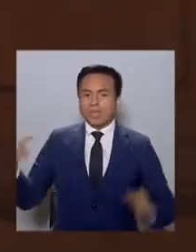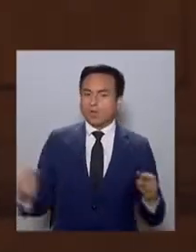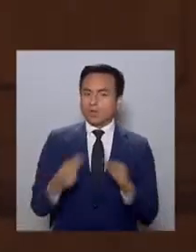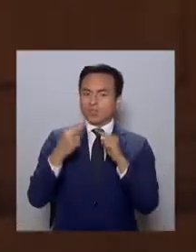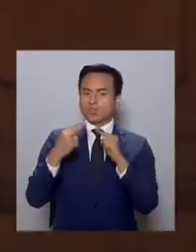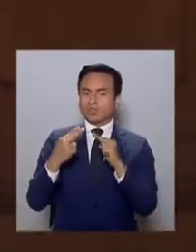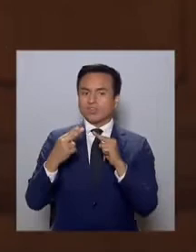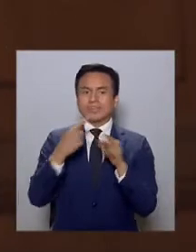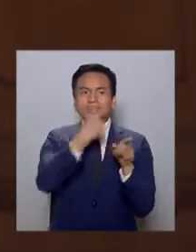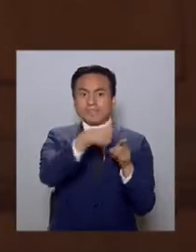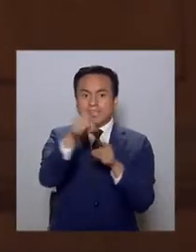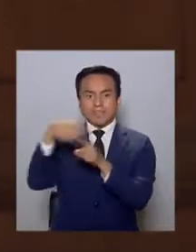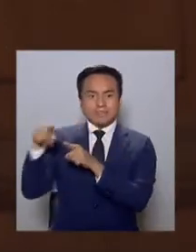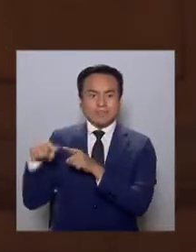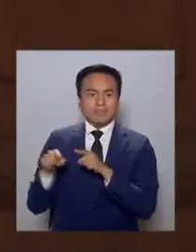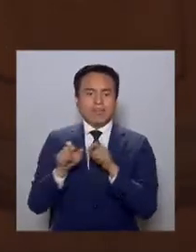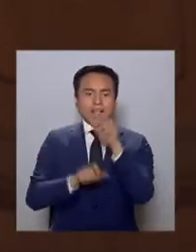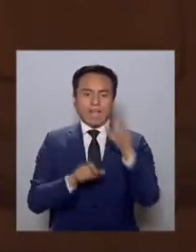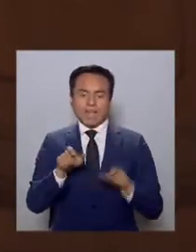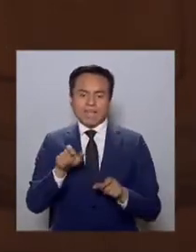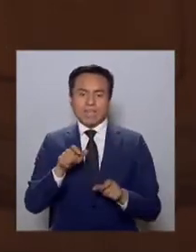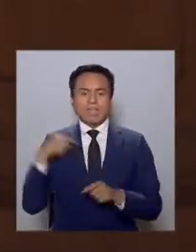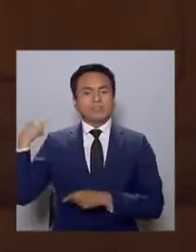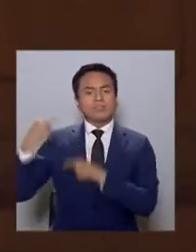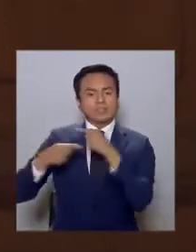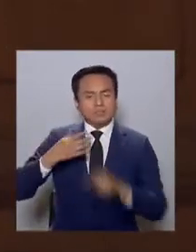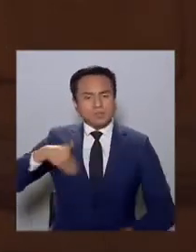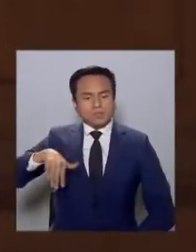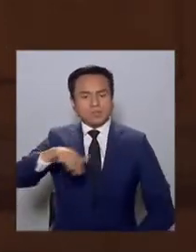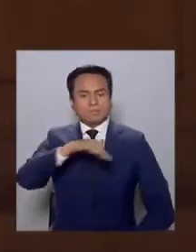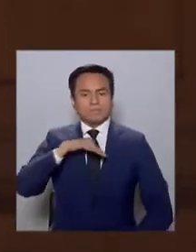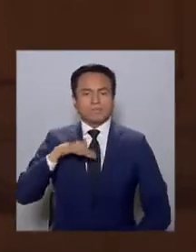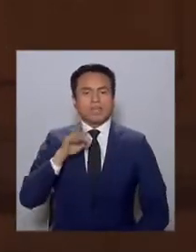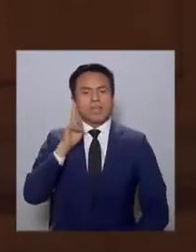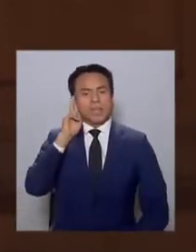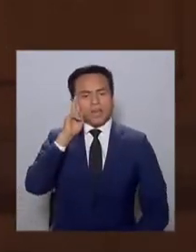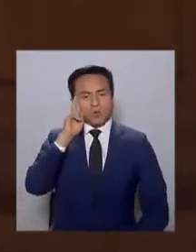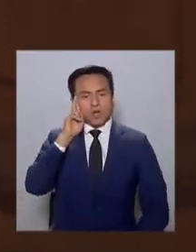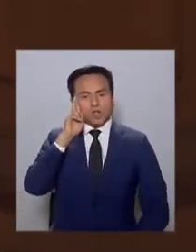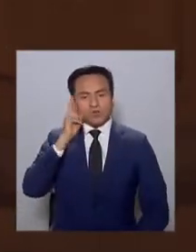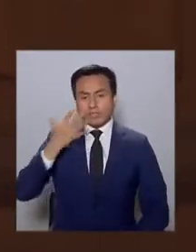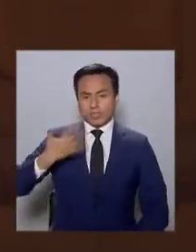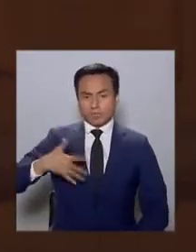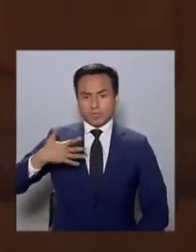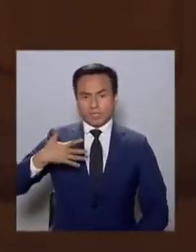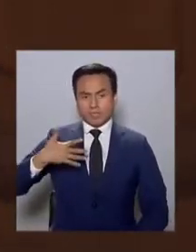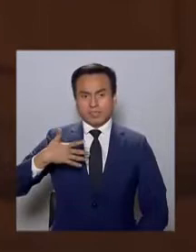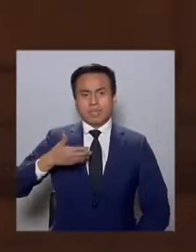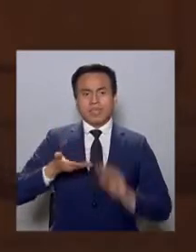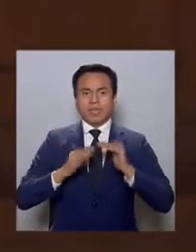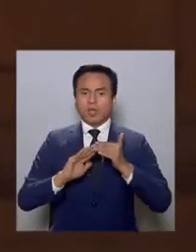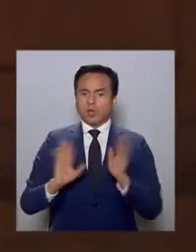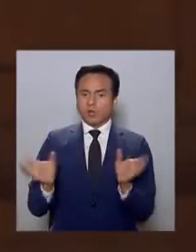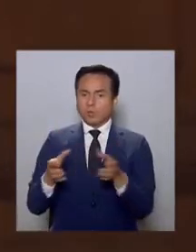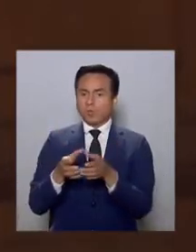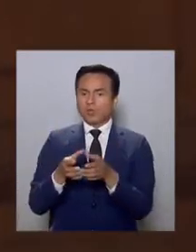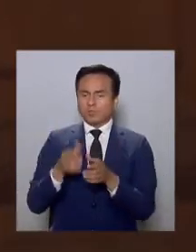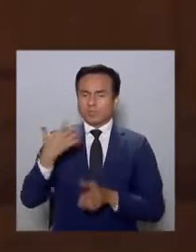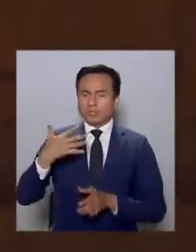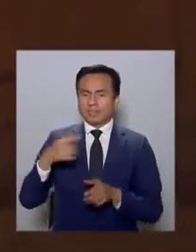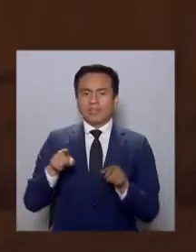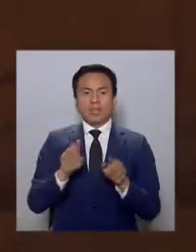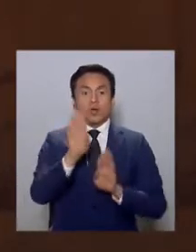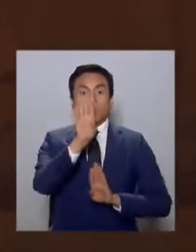encuentro, de diversidad, a nuestra gente y a nuestra historia. Nos recuerda la importancia de la comunidad,